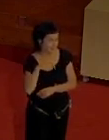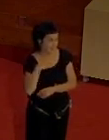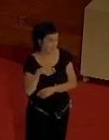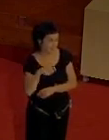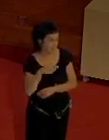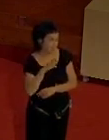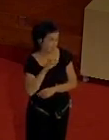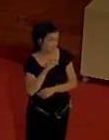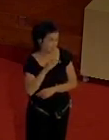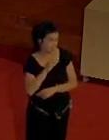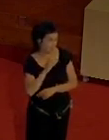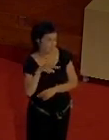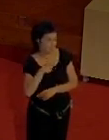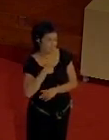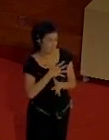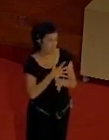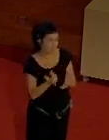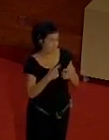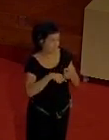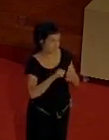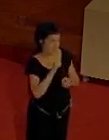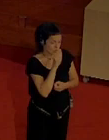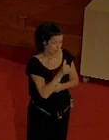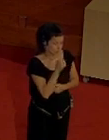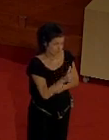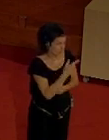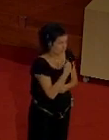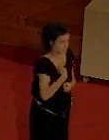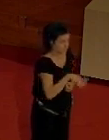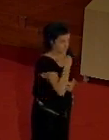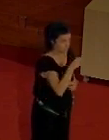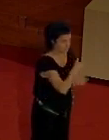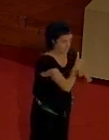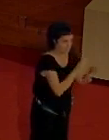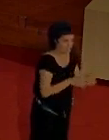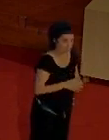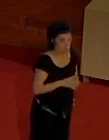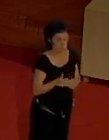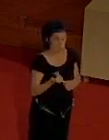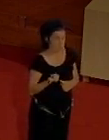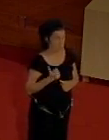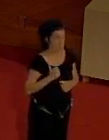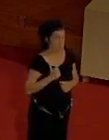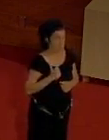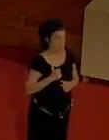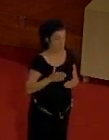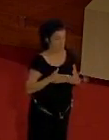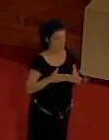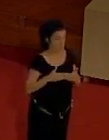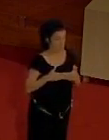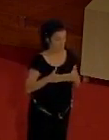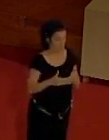ping no quiere jugar a nuestro juego sino que han aprovechado las circunstancias de una puerta que se les Abre para